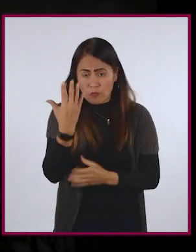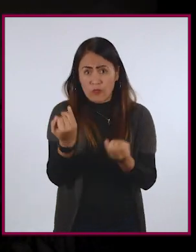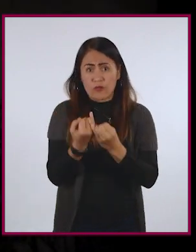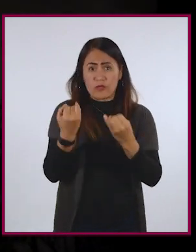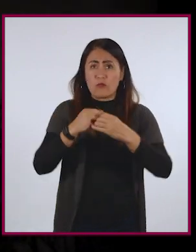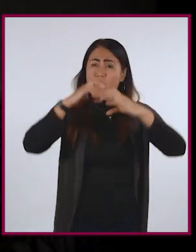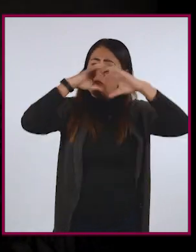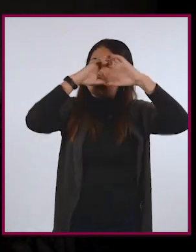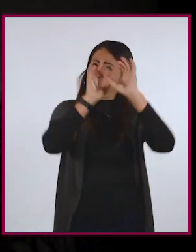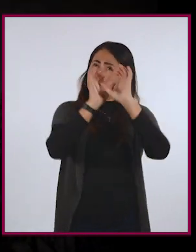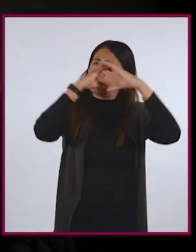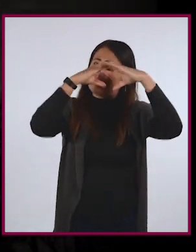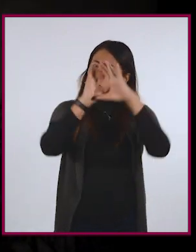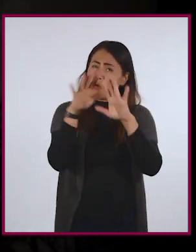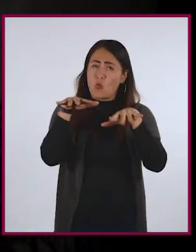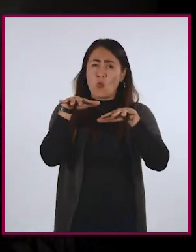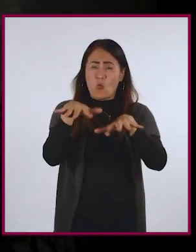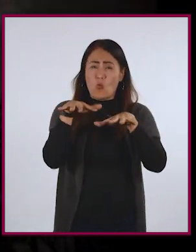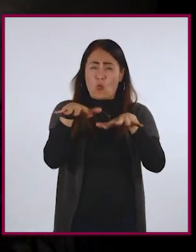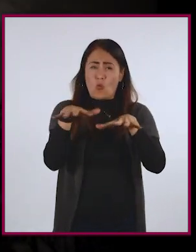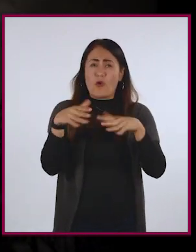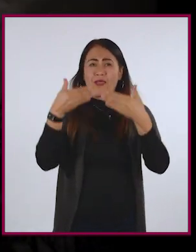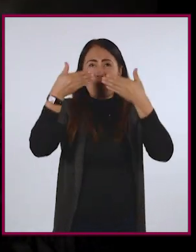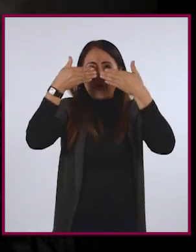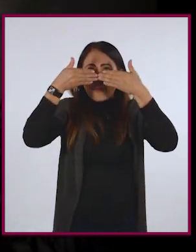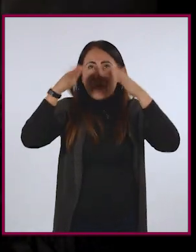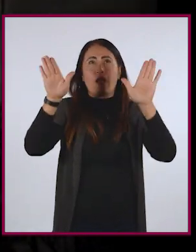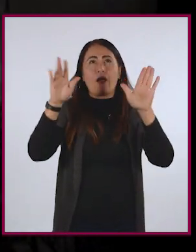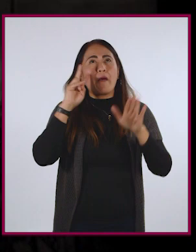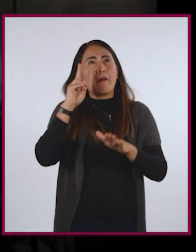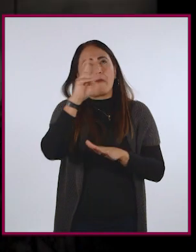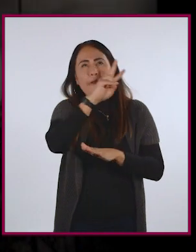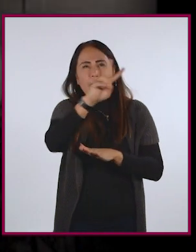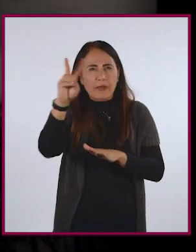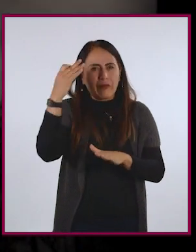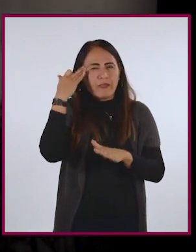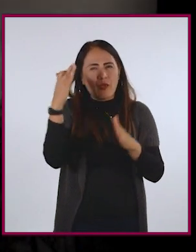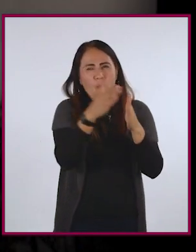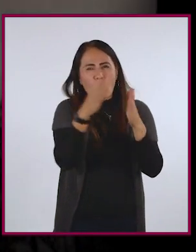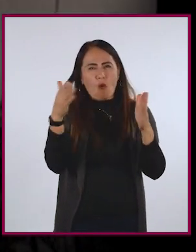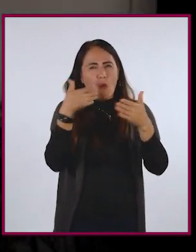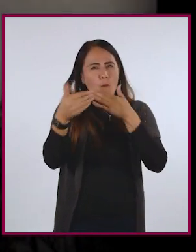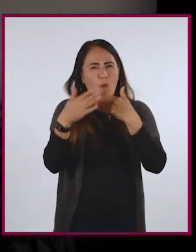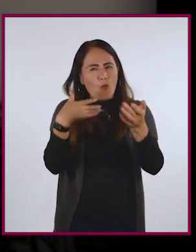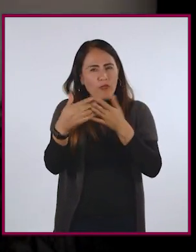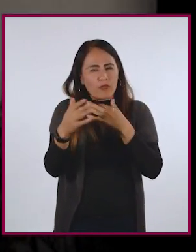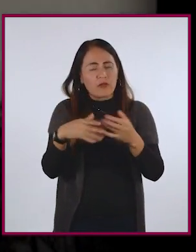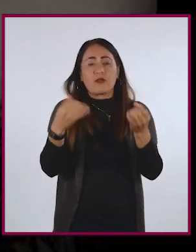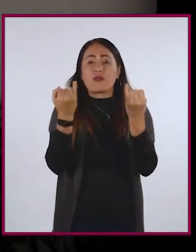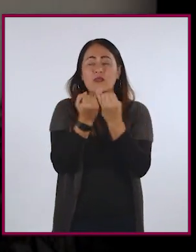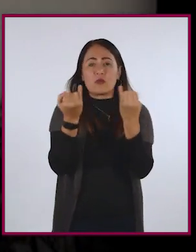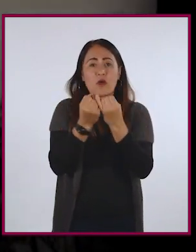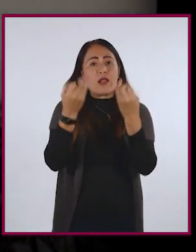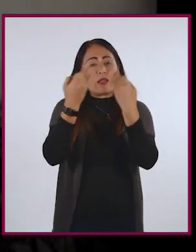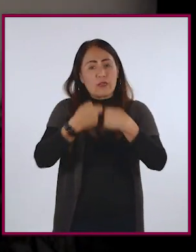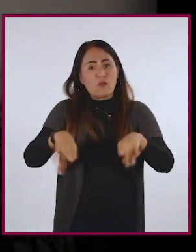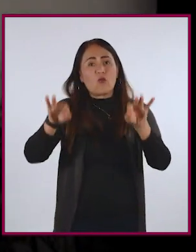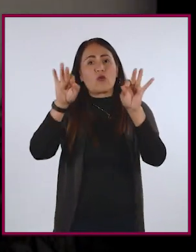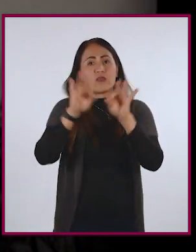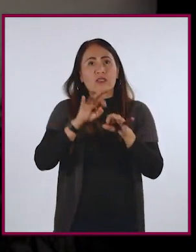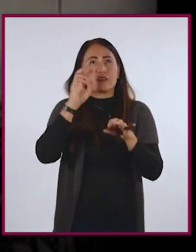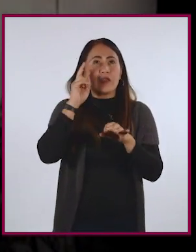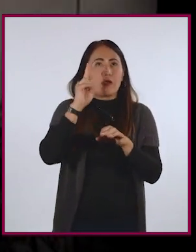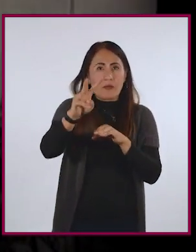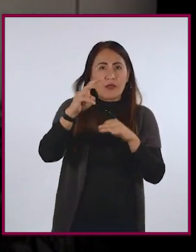su flamante telescopio, abrieron nuevas puertas para la astronomía moderna en México y Latinoamérica, y la relevancia que adquirió